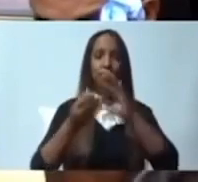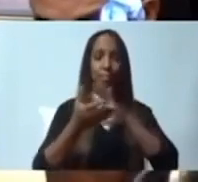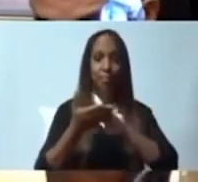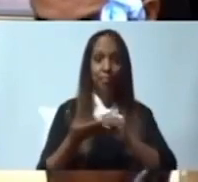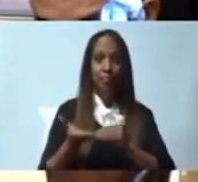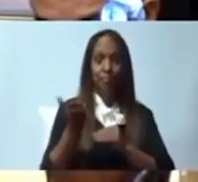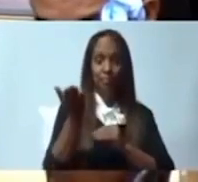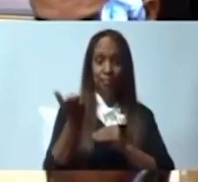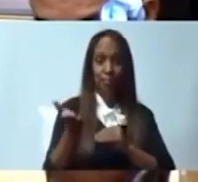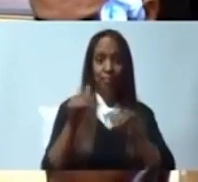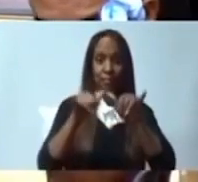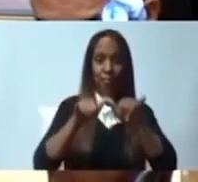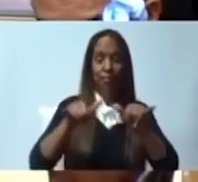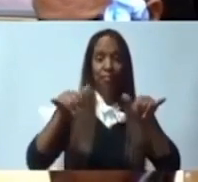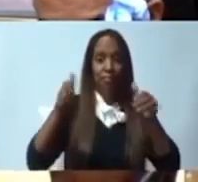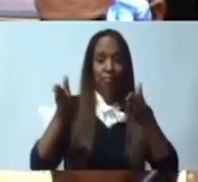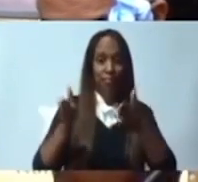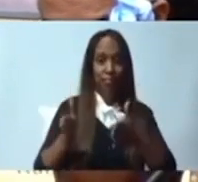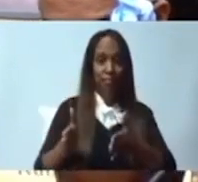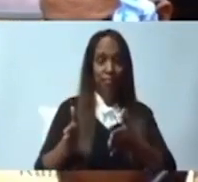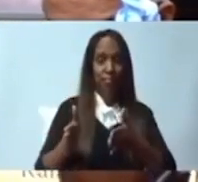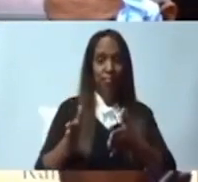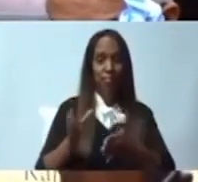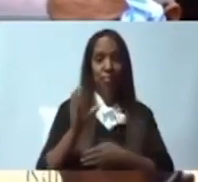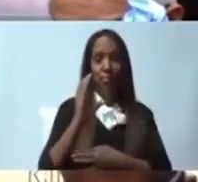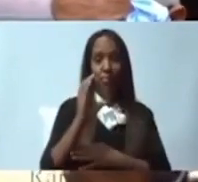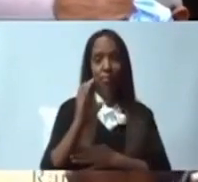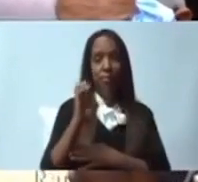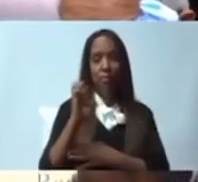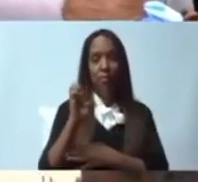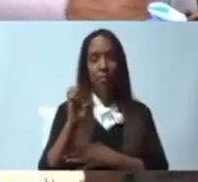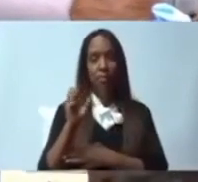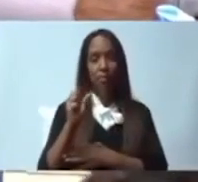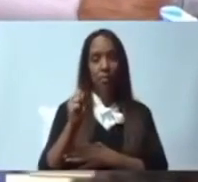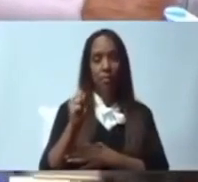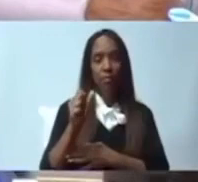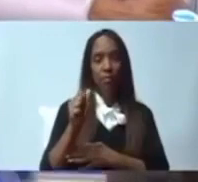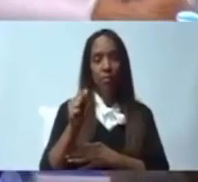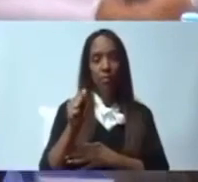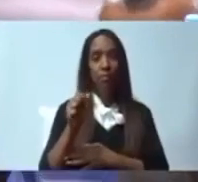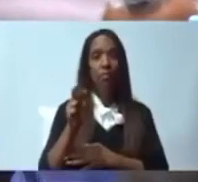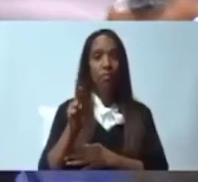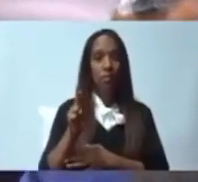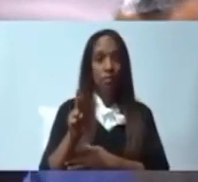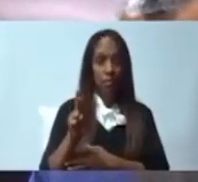que tiene mala suerte. Ay, Dios. El juez de instrucción la mandó a juicio.